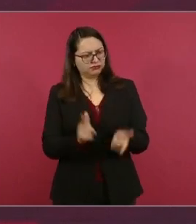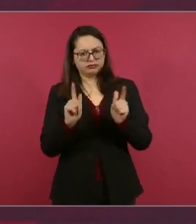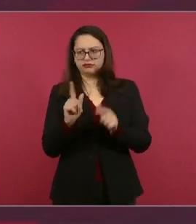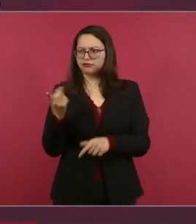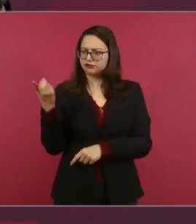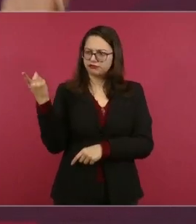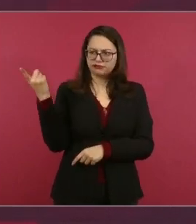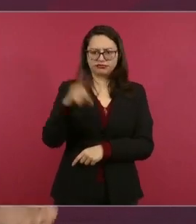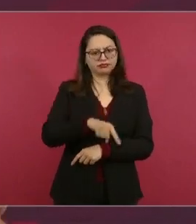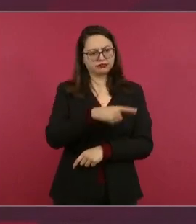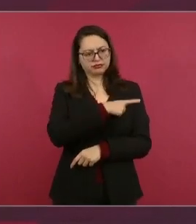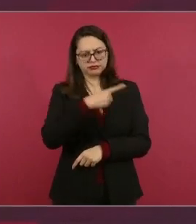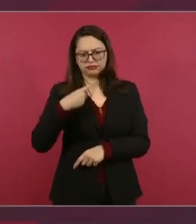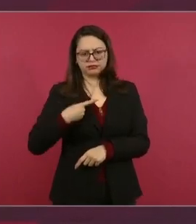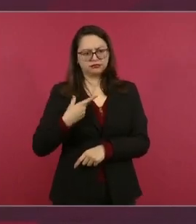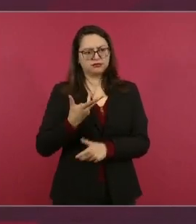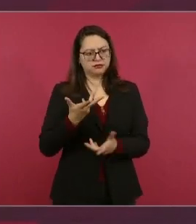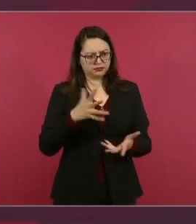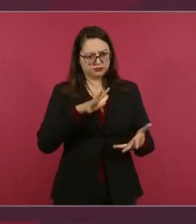se genera un